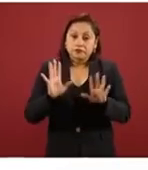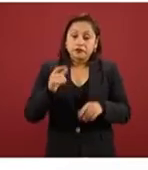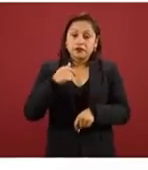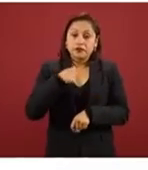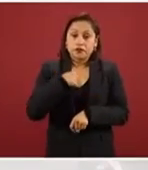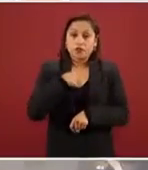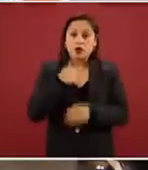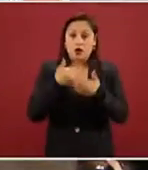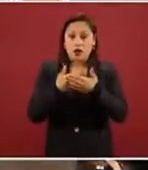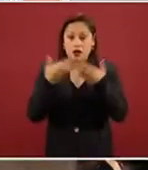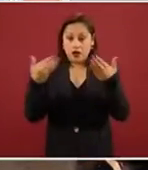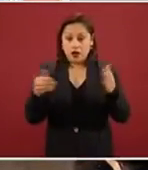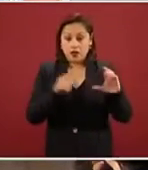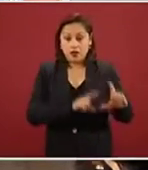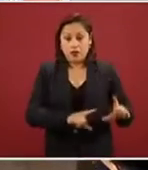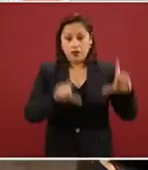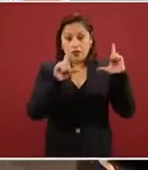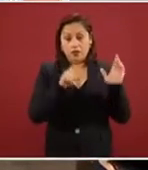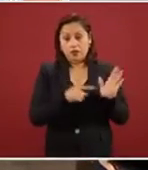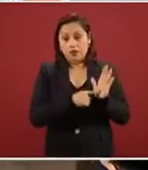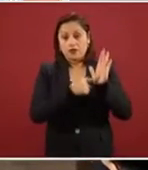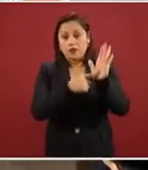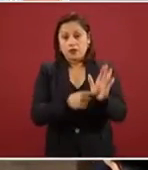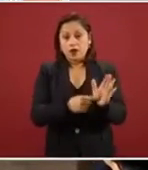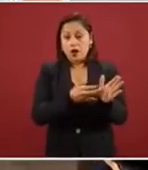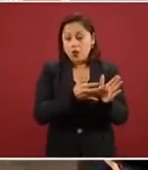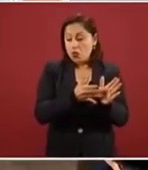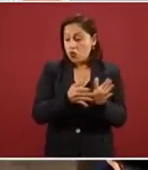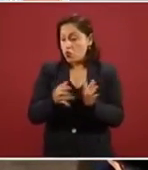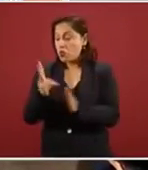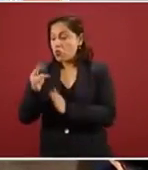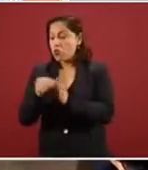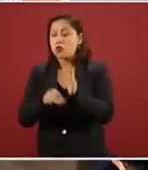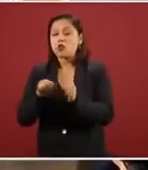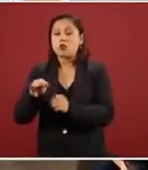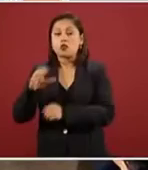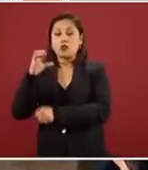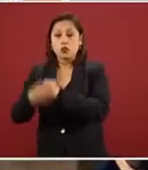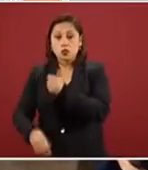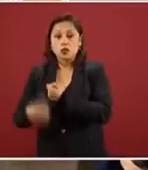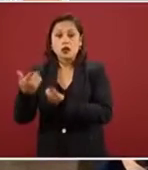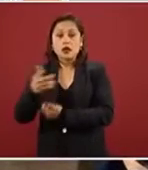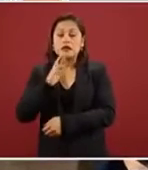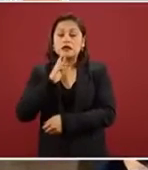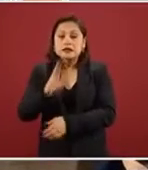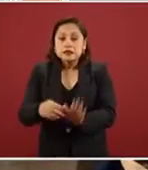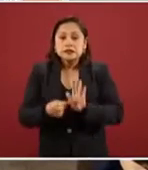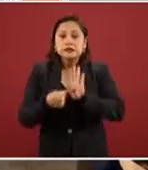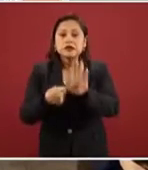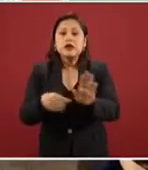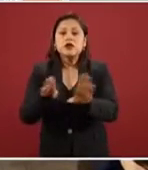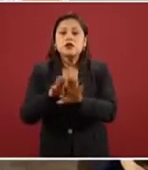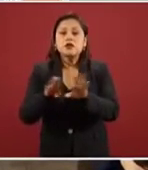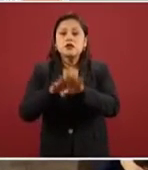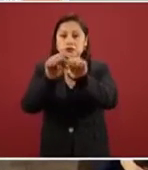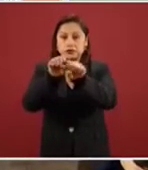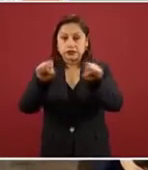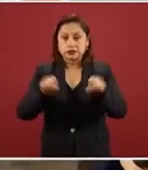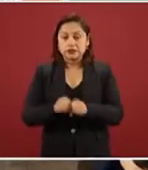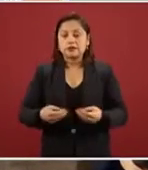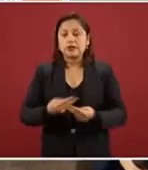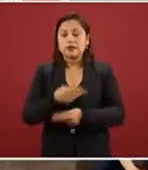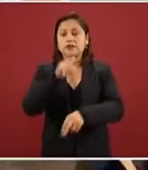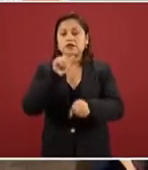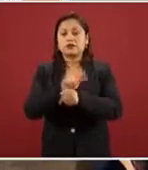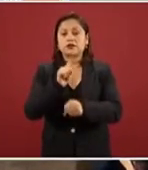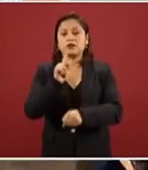a continuación presentar algunos resultados importantes de integrantes fundamentales de este Sistema Nacional de Protección Civil.